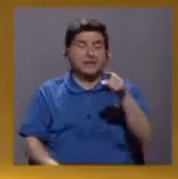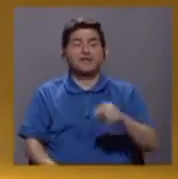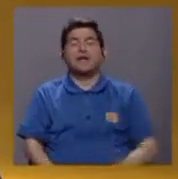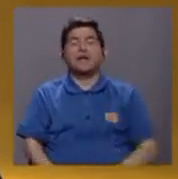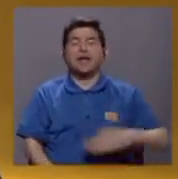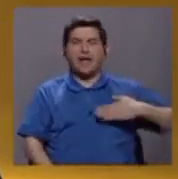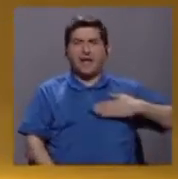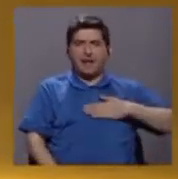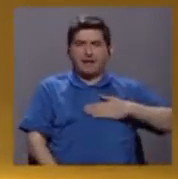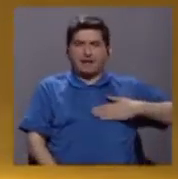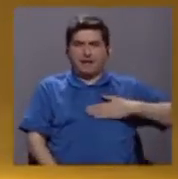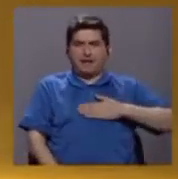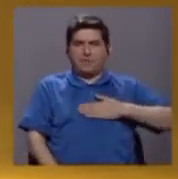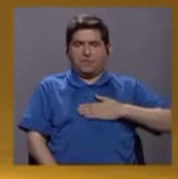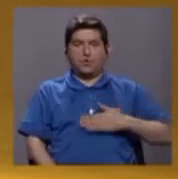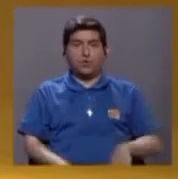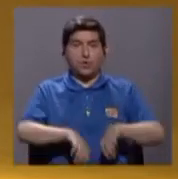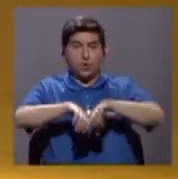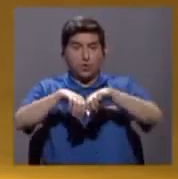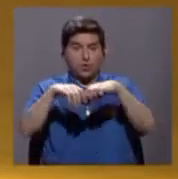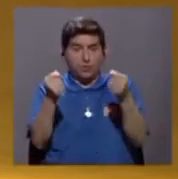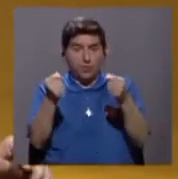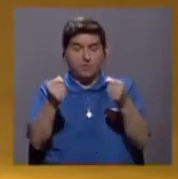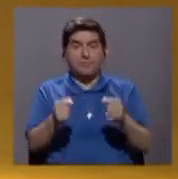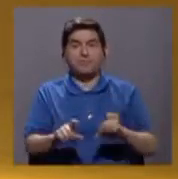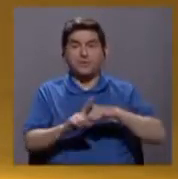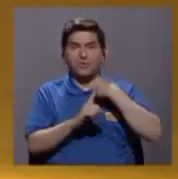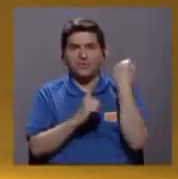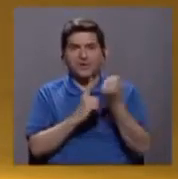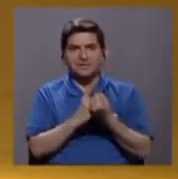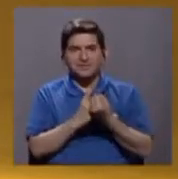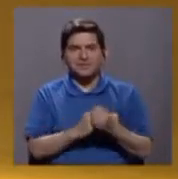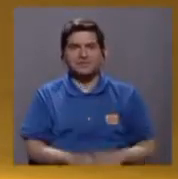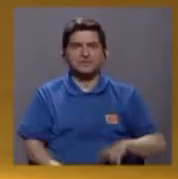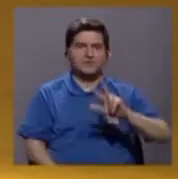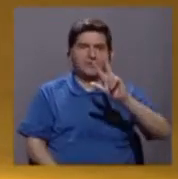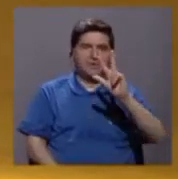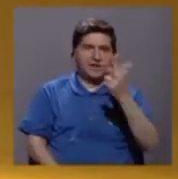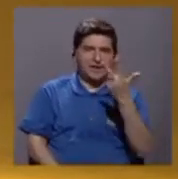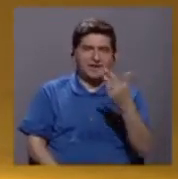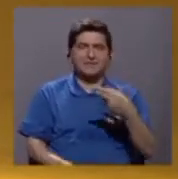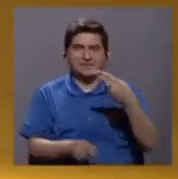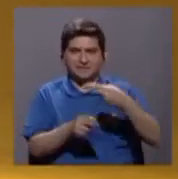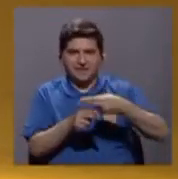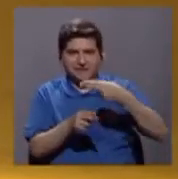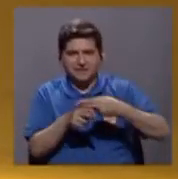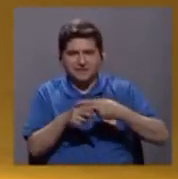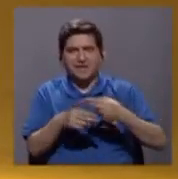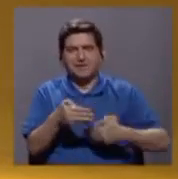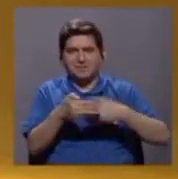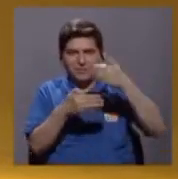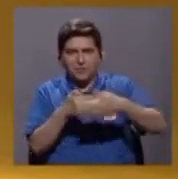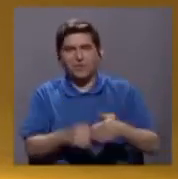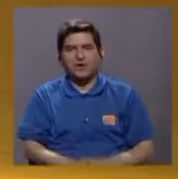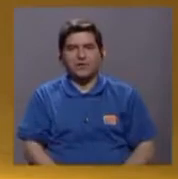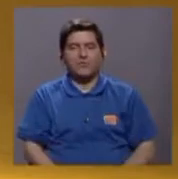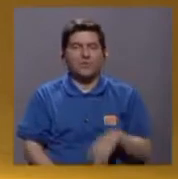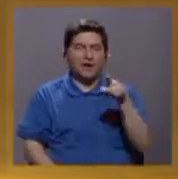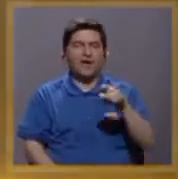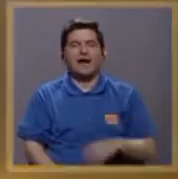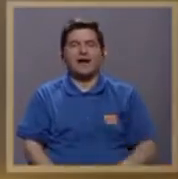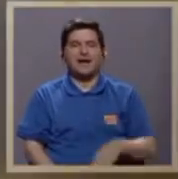Bonaparte. Rompió esa página luego y la tercera se llama la Sinfonía